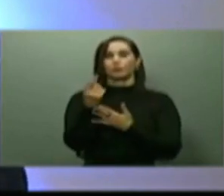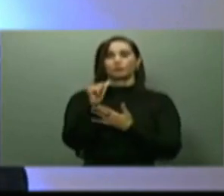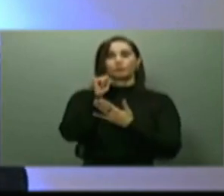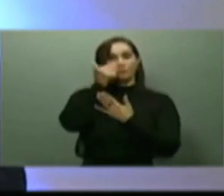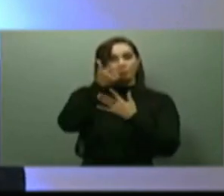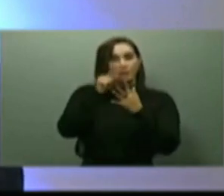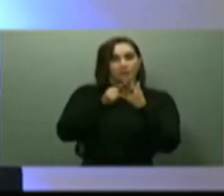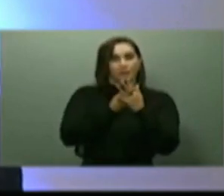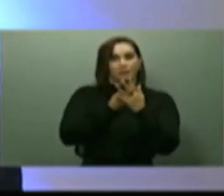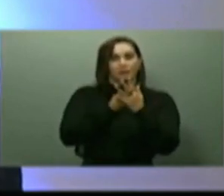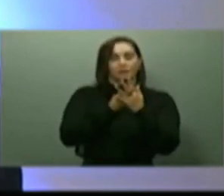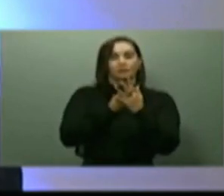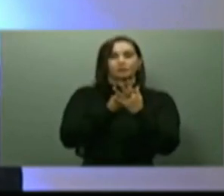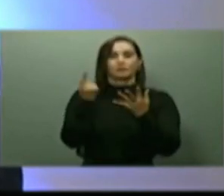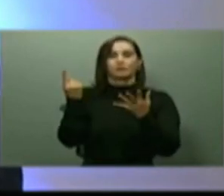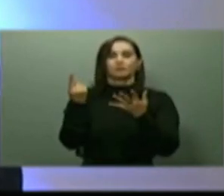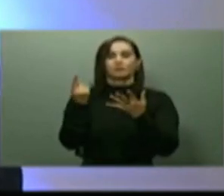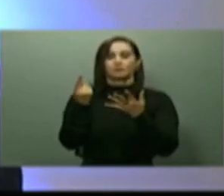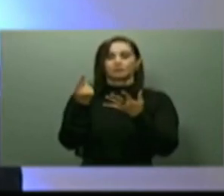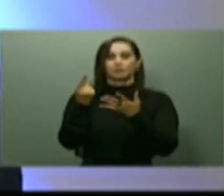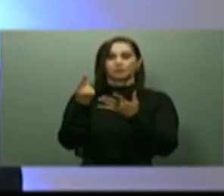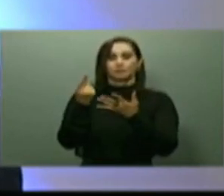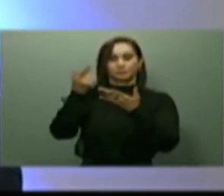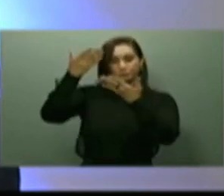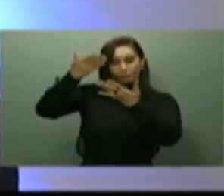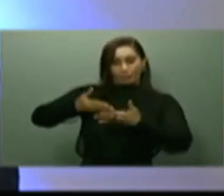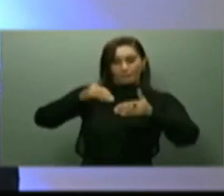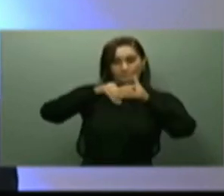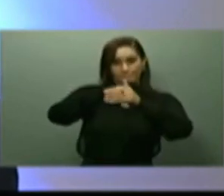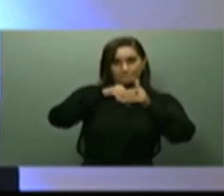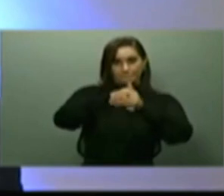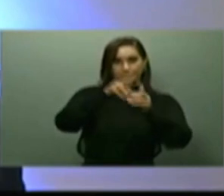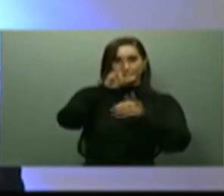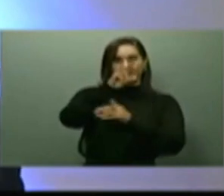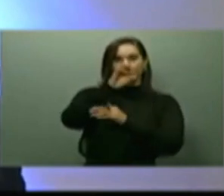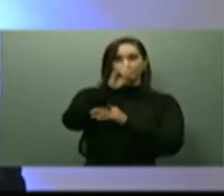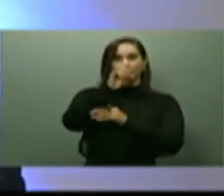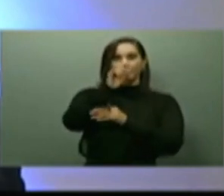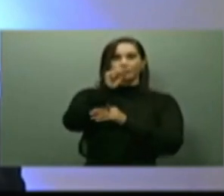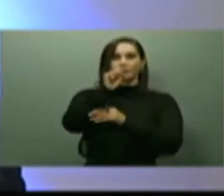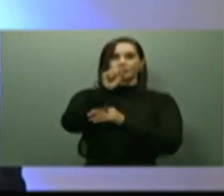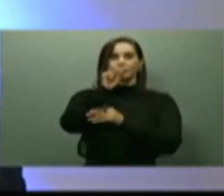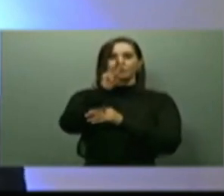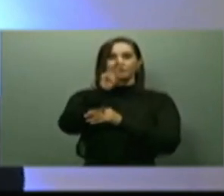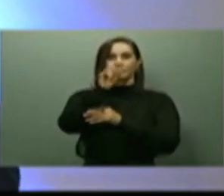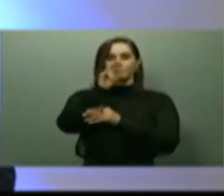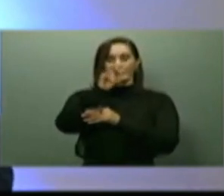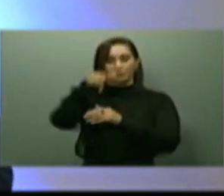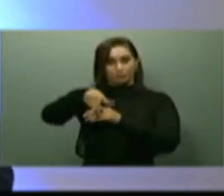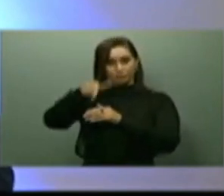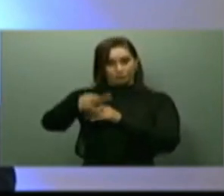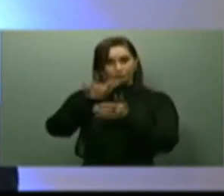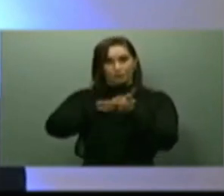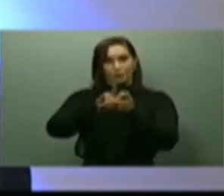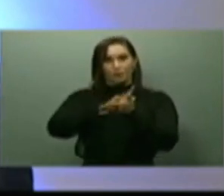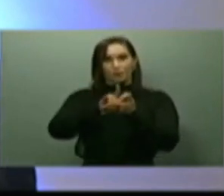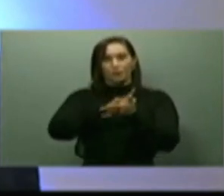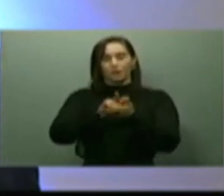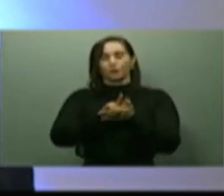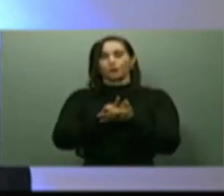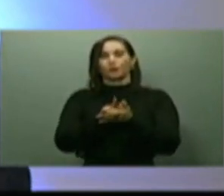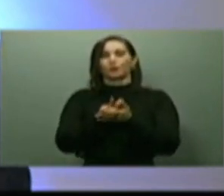Mañana informamos de la presencia del Banco de Reservas aquí en la ciudad de Nueva York.